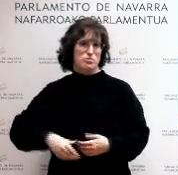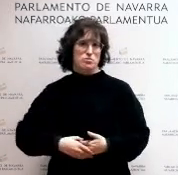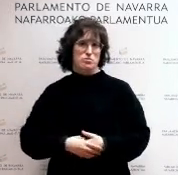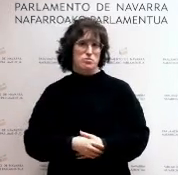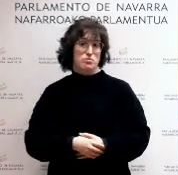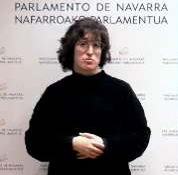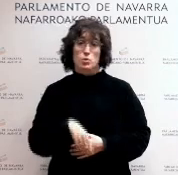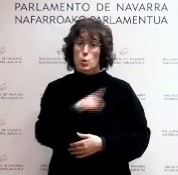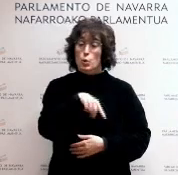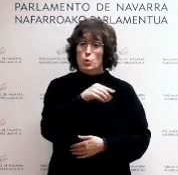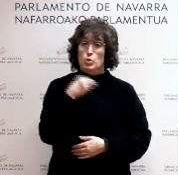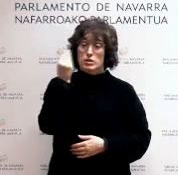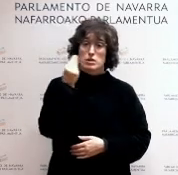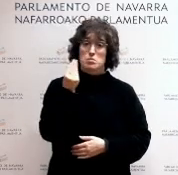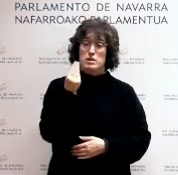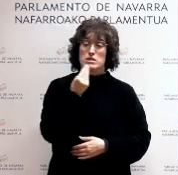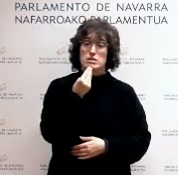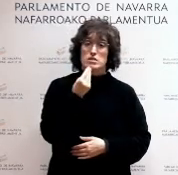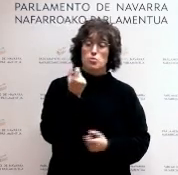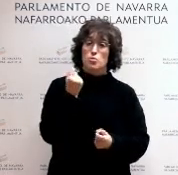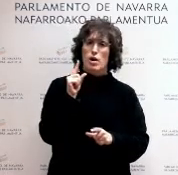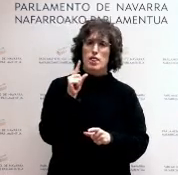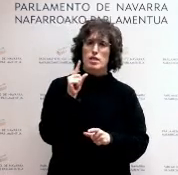Ustedes creen que no hay que favorecer al ahorrador.